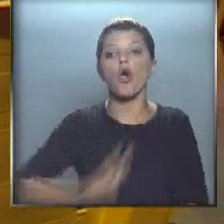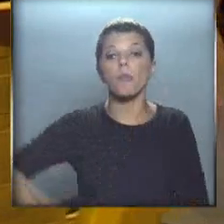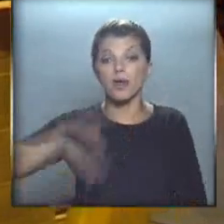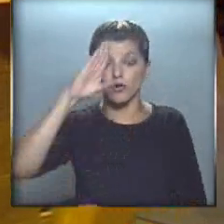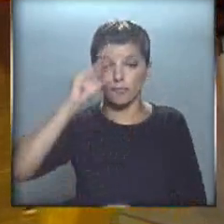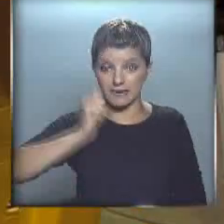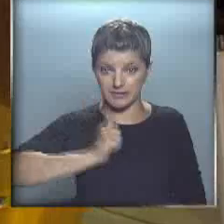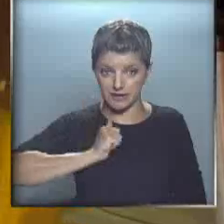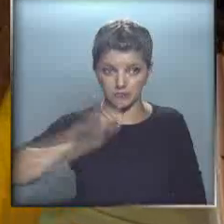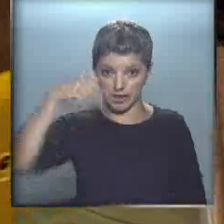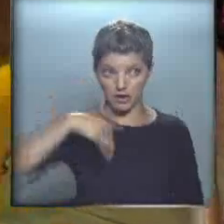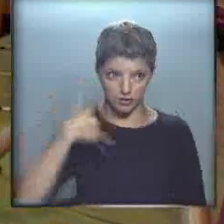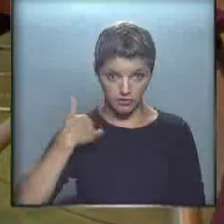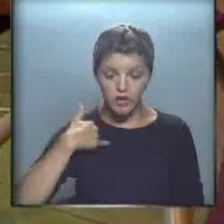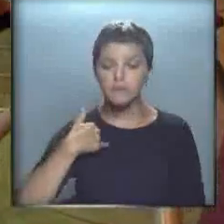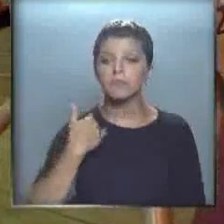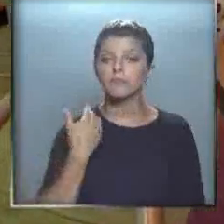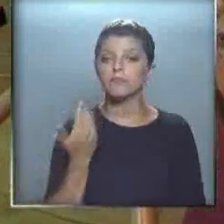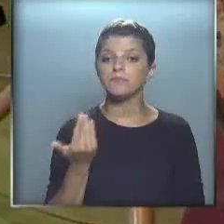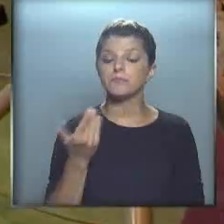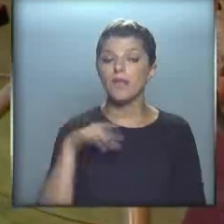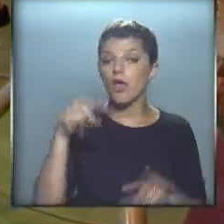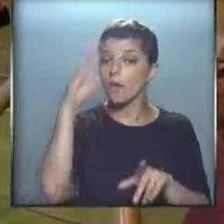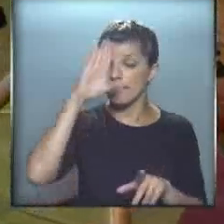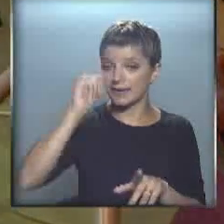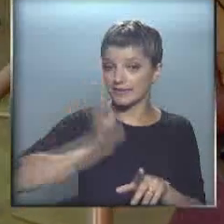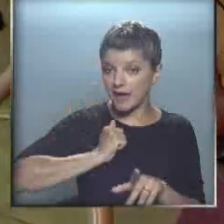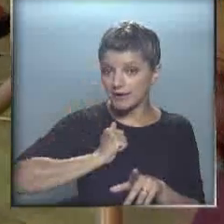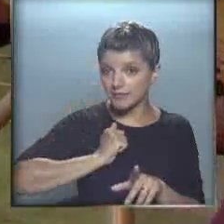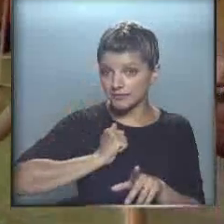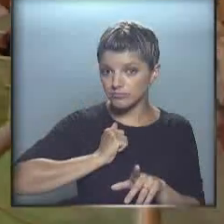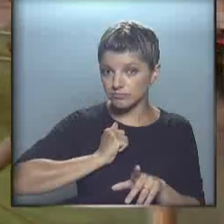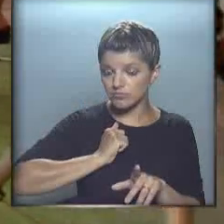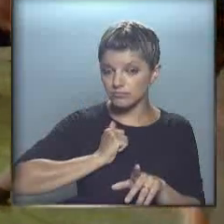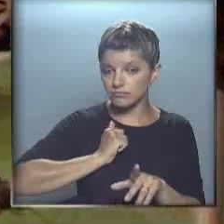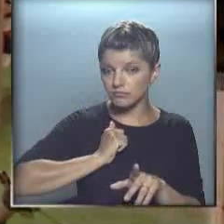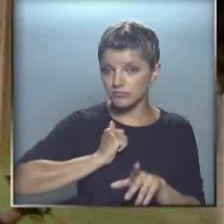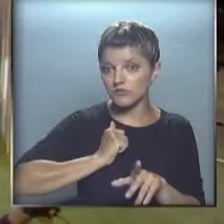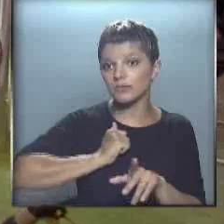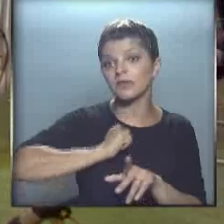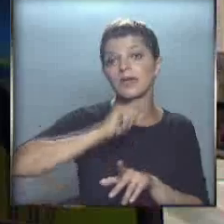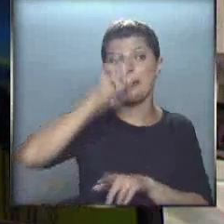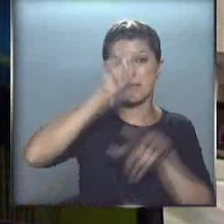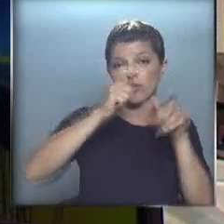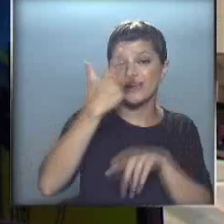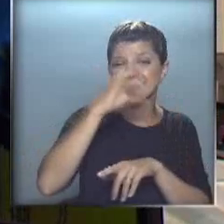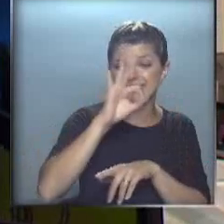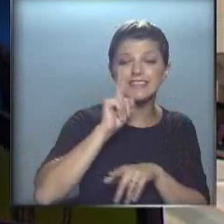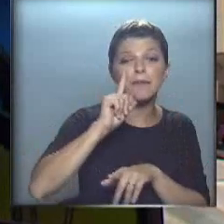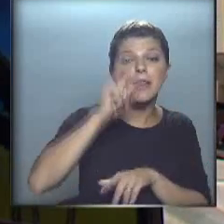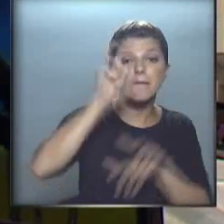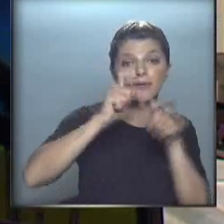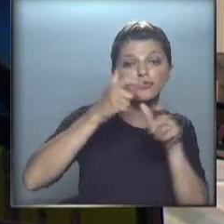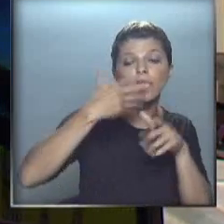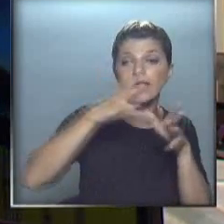aconteció en nuestro país, los militares, además de haber hecho desaparecer a 30.000